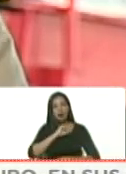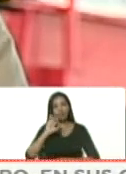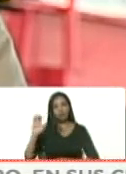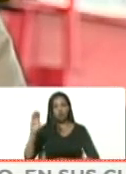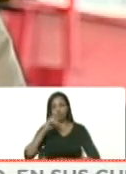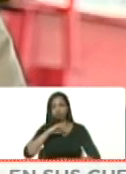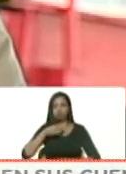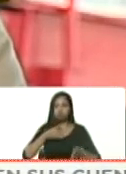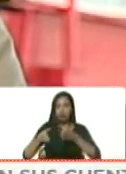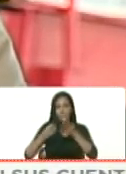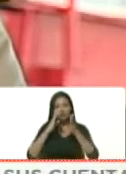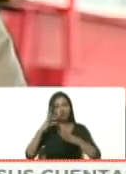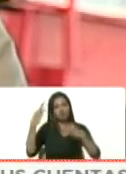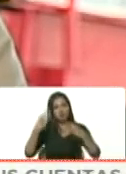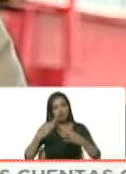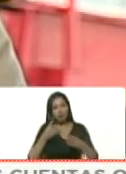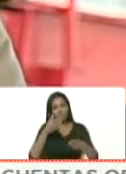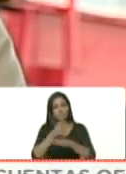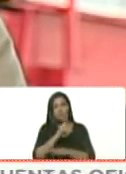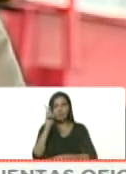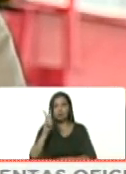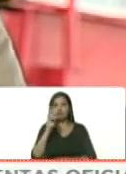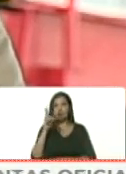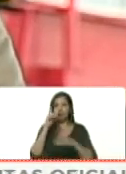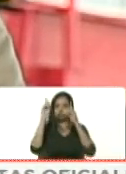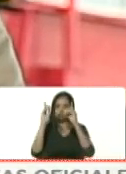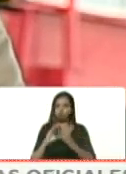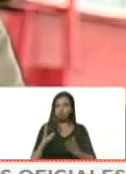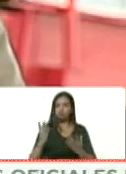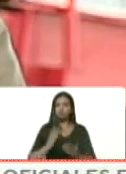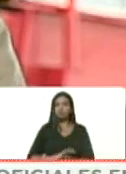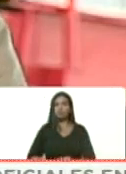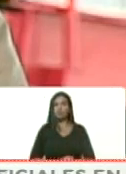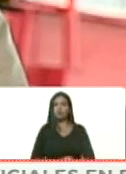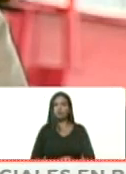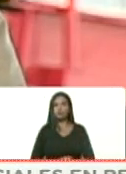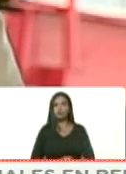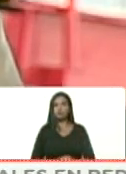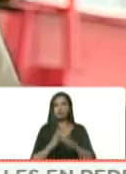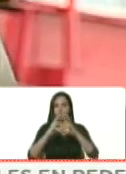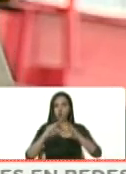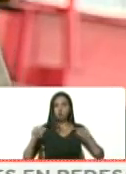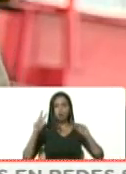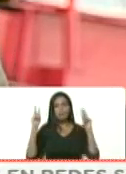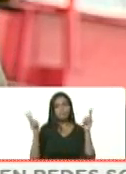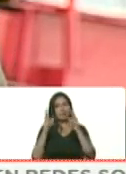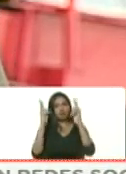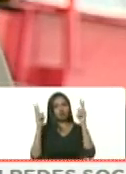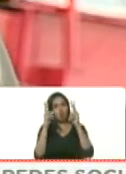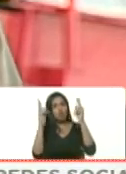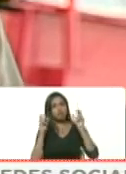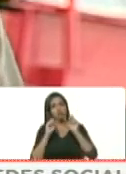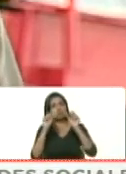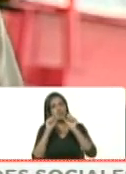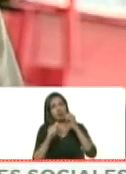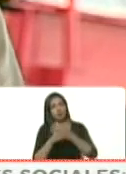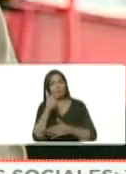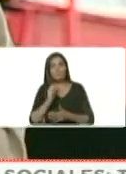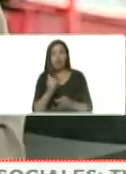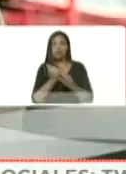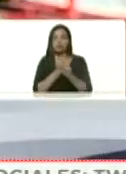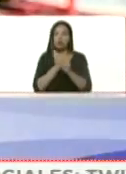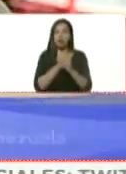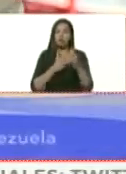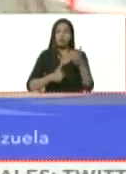va por el camino correcto de la dignidad. De victoria en victoria, continuemos